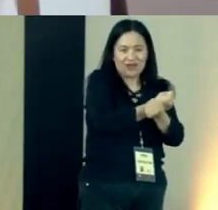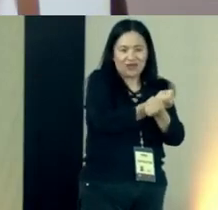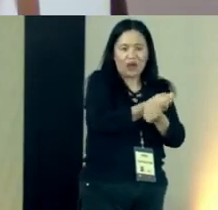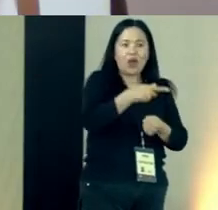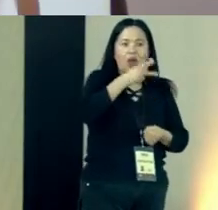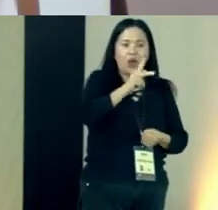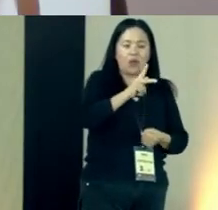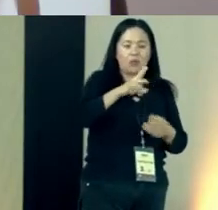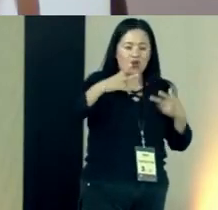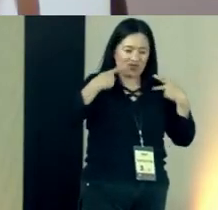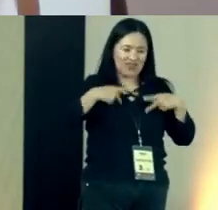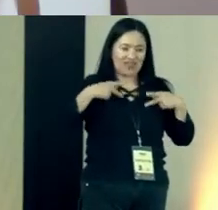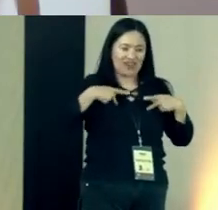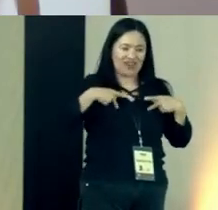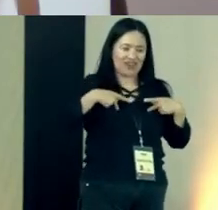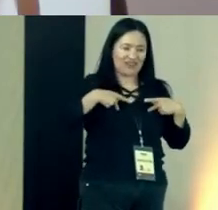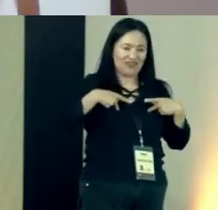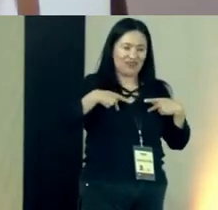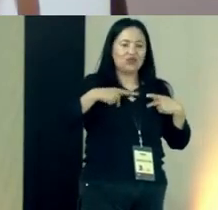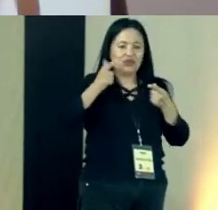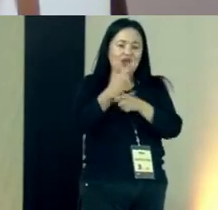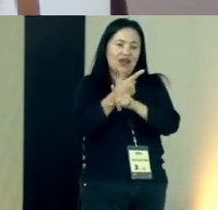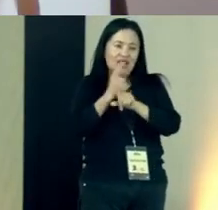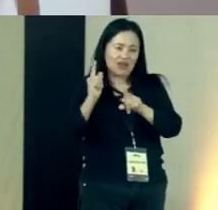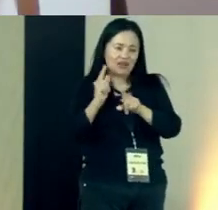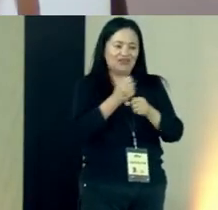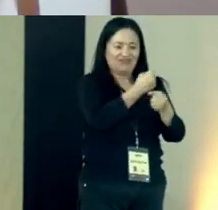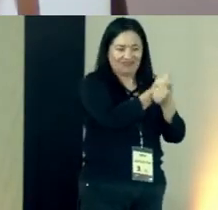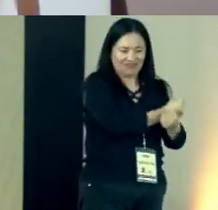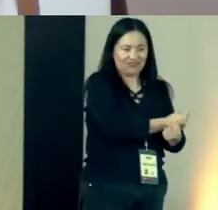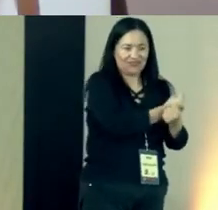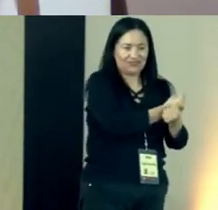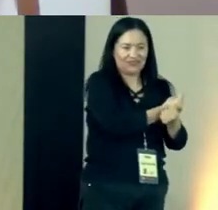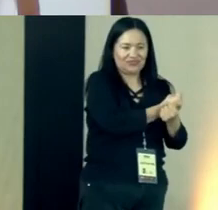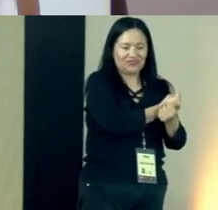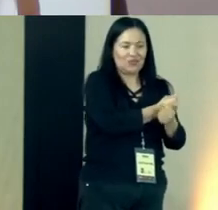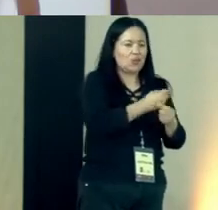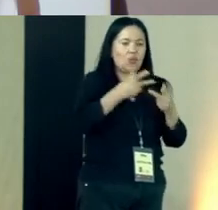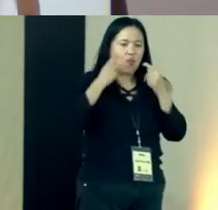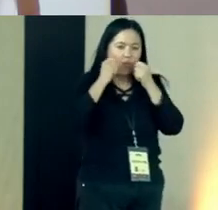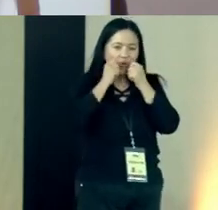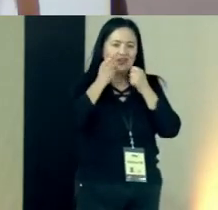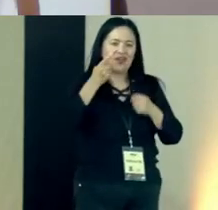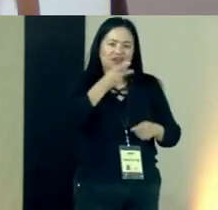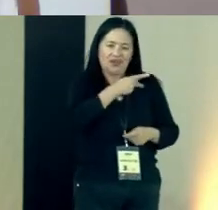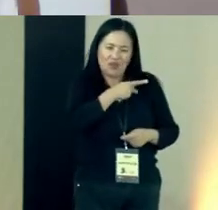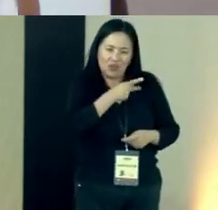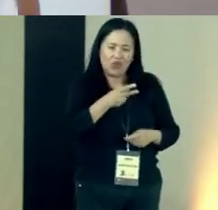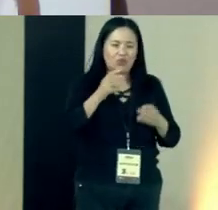que se establecen entre las personas libres y sean pobres o ricas, sobre